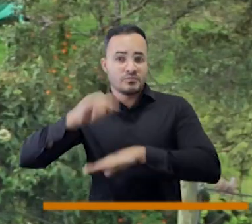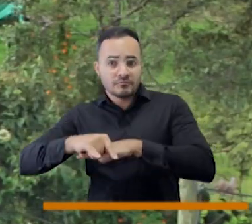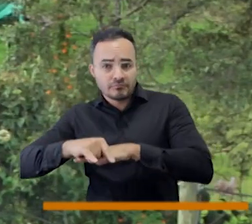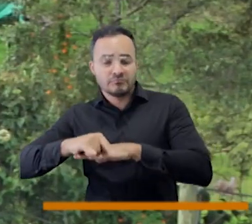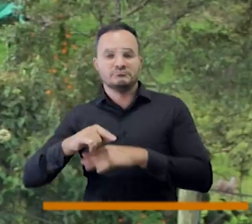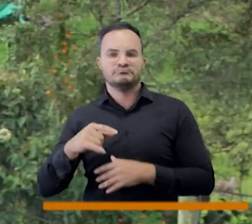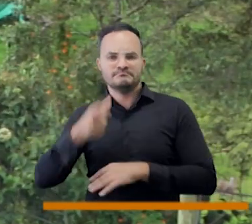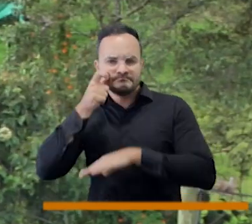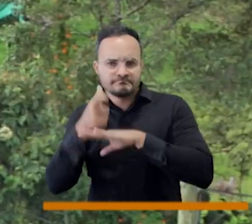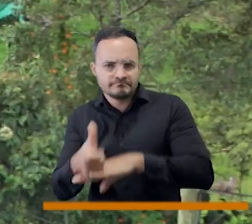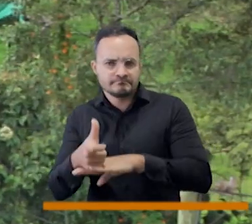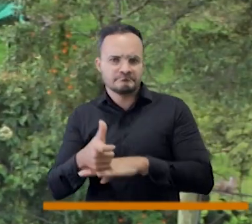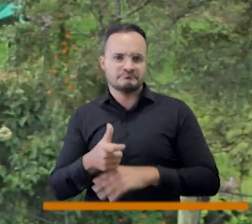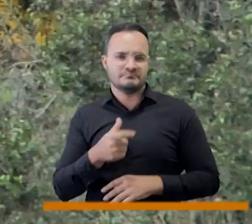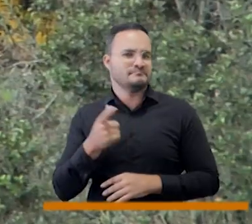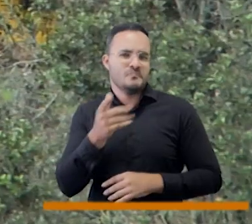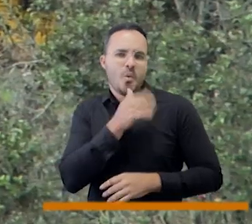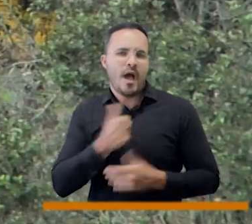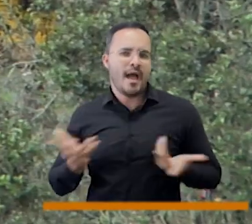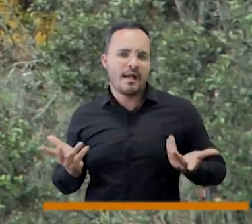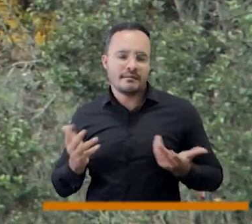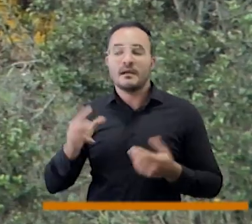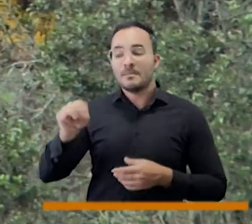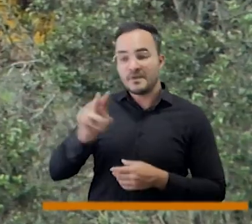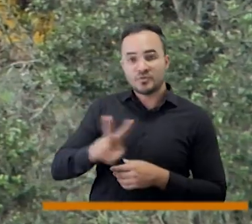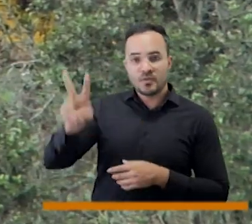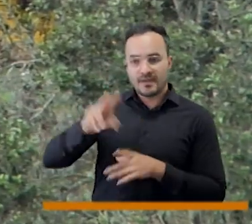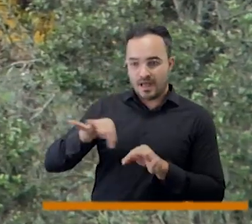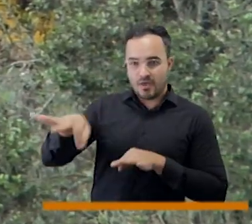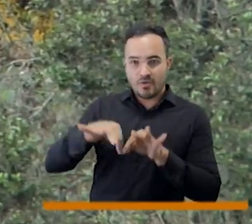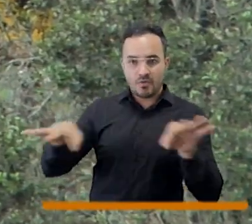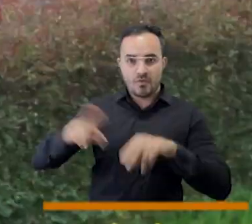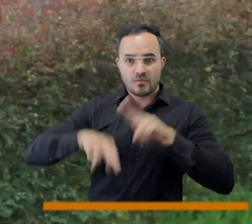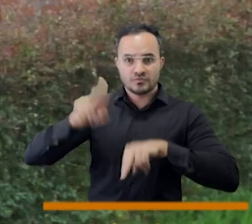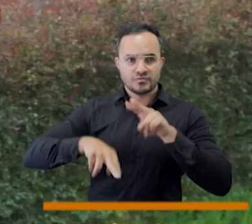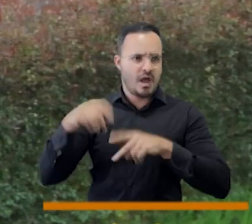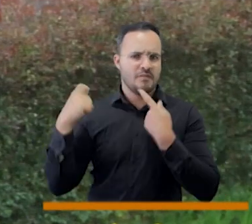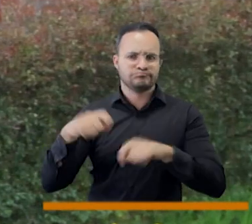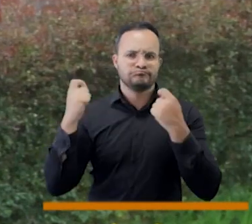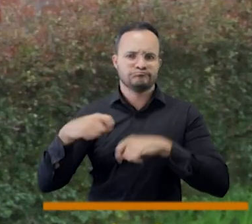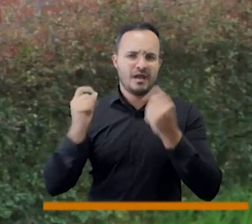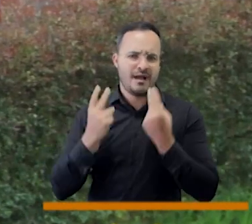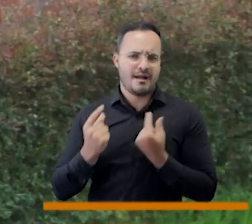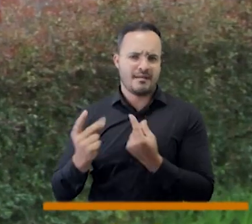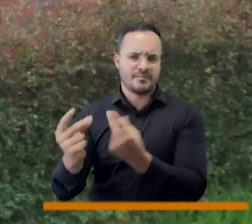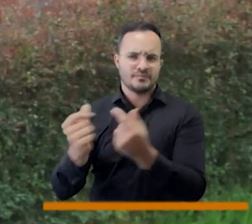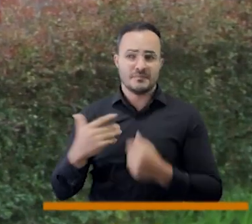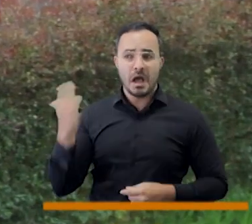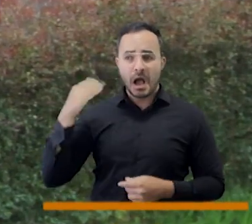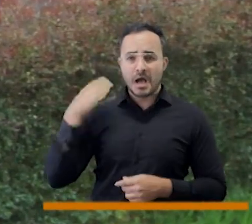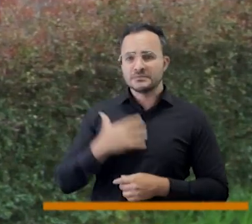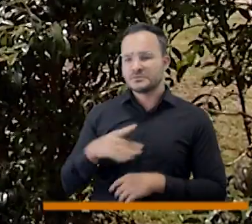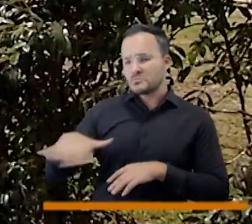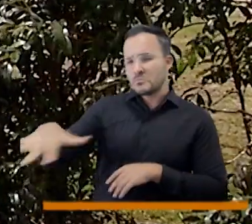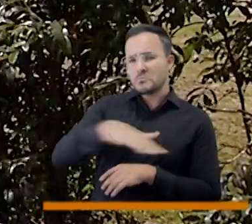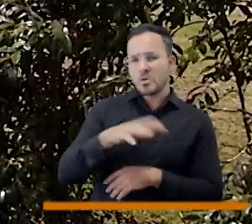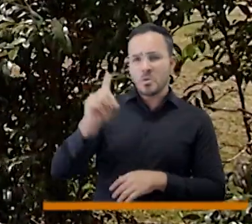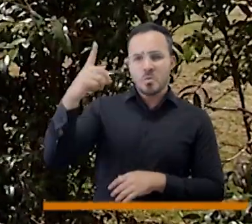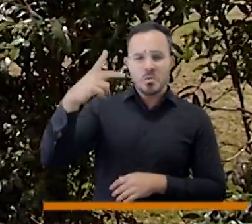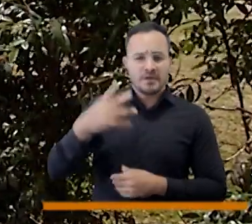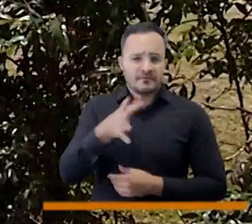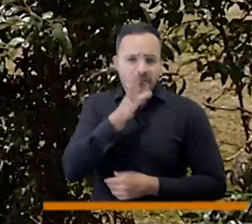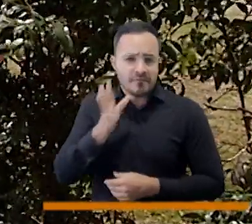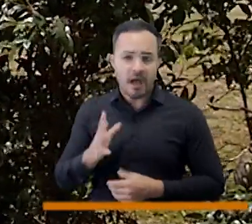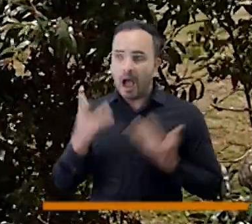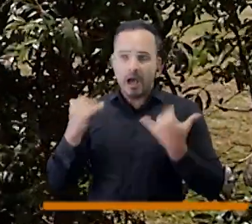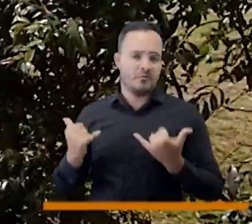control permiten que el metro cuadrado se venda sin límite, conformando pequeñas propiedades donde antes solo había una pequeña parcela.